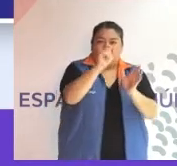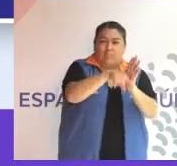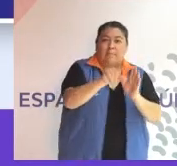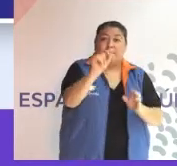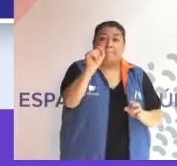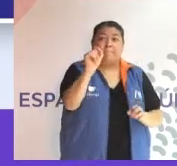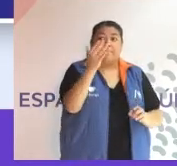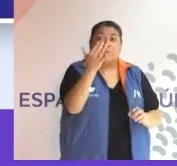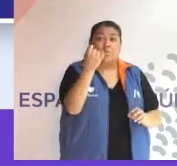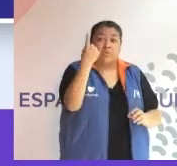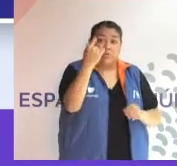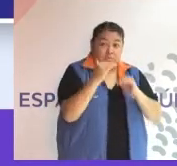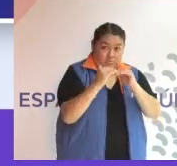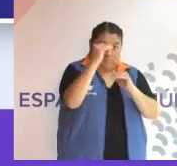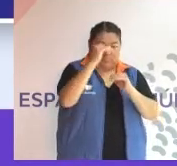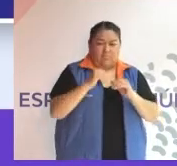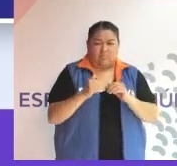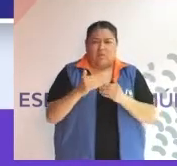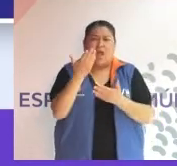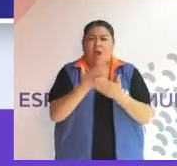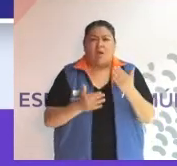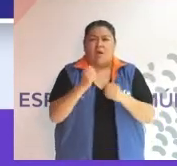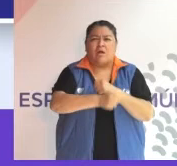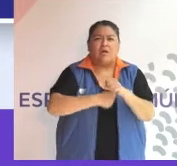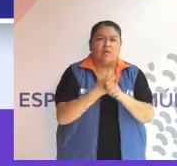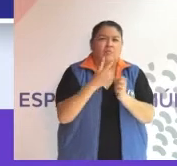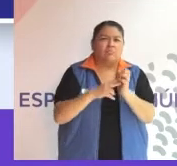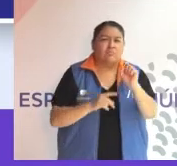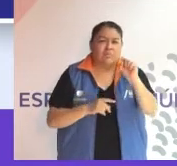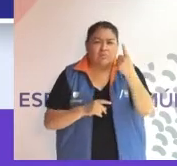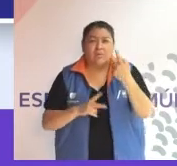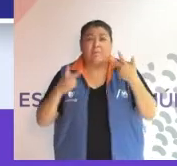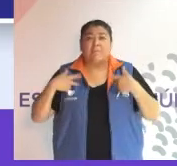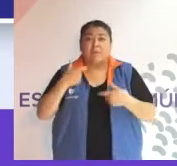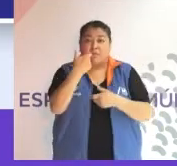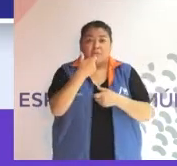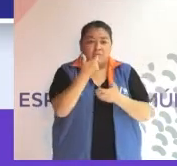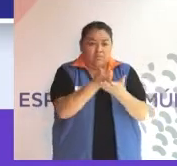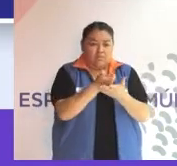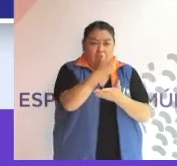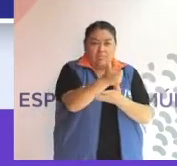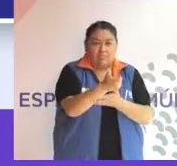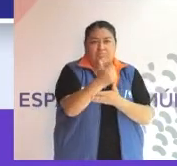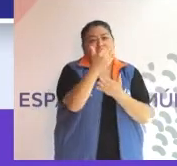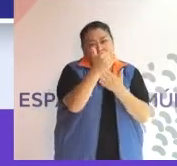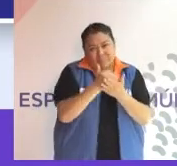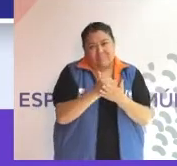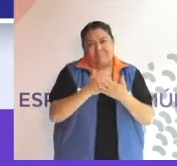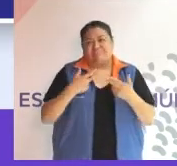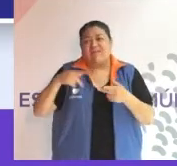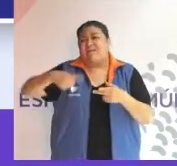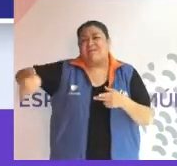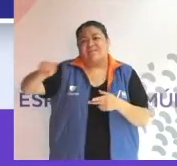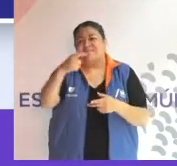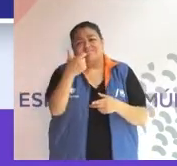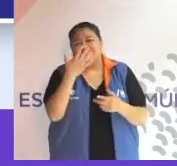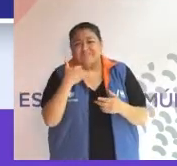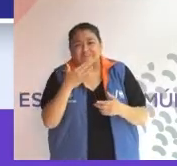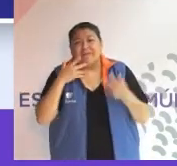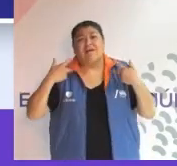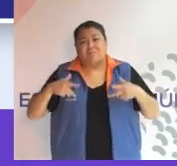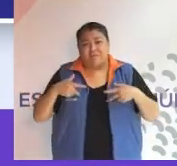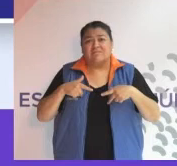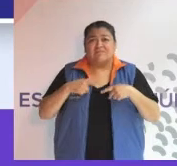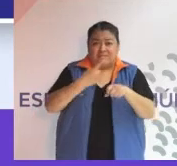pandemia? O por lo menos lo que nos constaron en el 2021, es que menos gente donó dinero, menos gente tenía dinero. Mucha gente perdió la